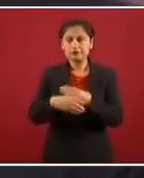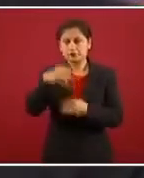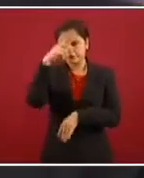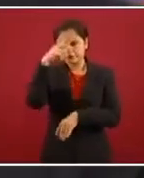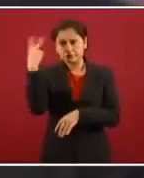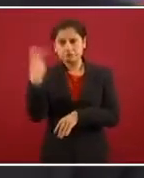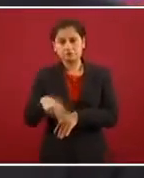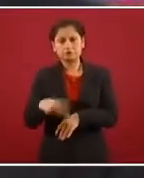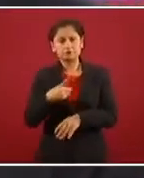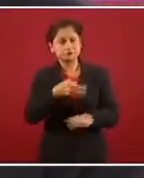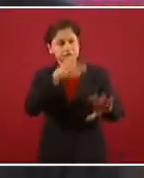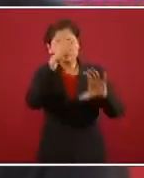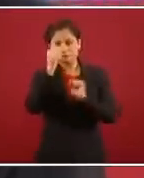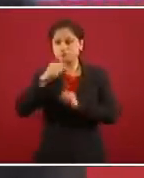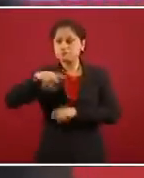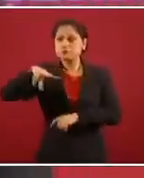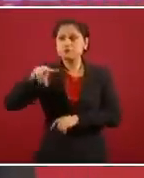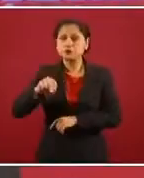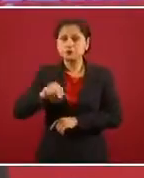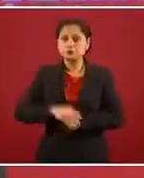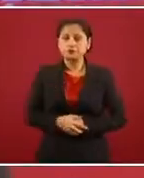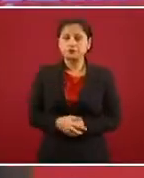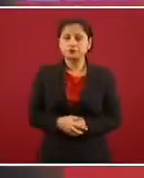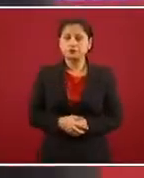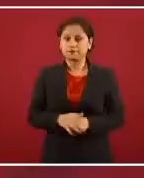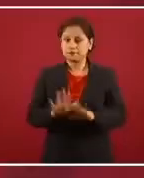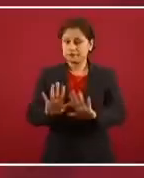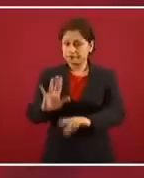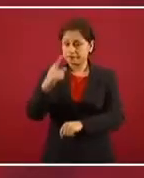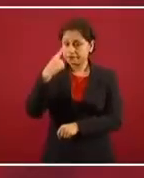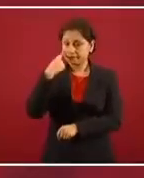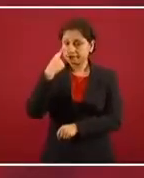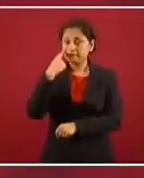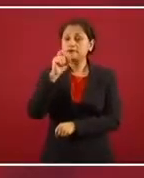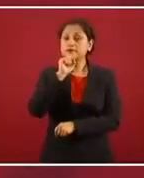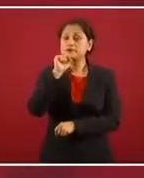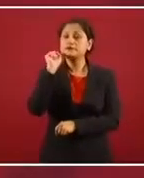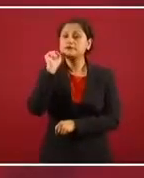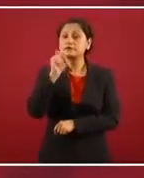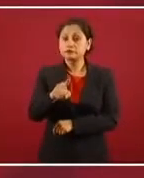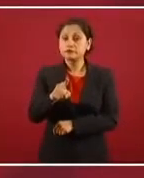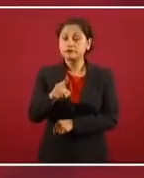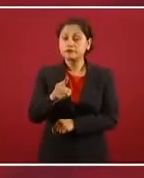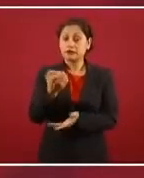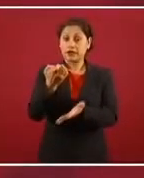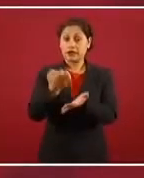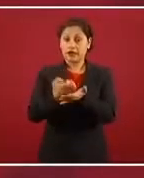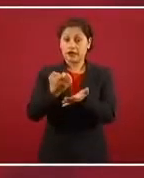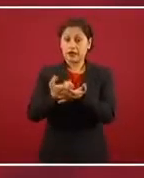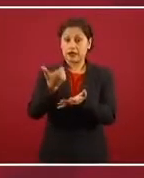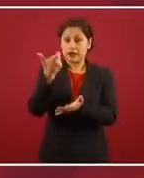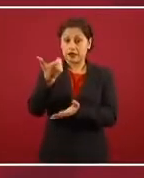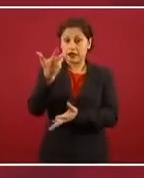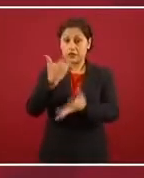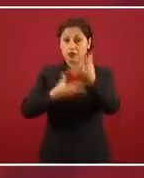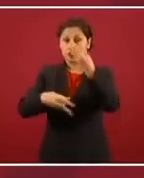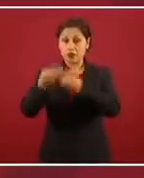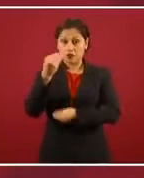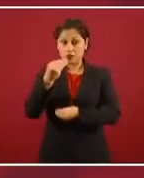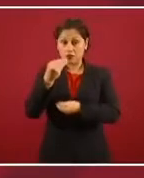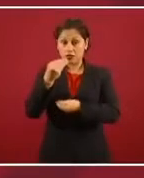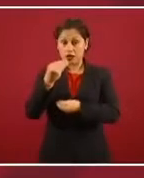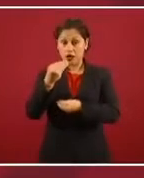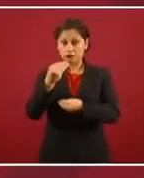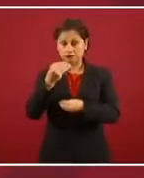también importante. Cada vez están más integradas las economías de Estados Unidos